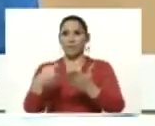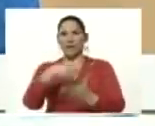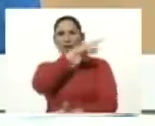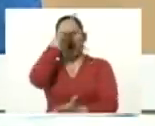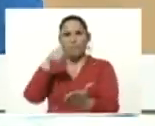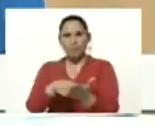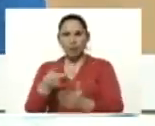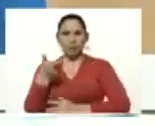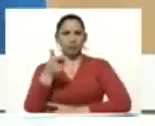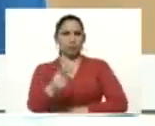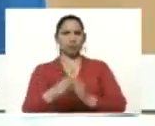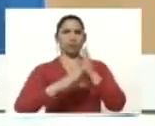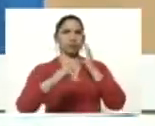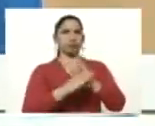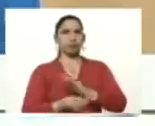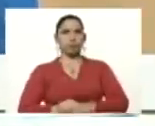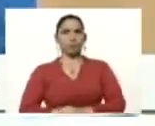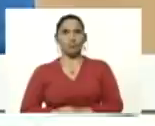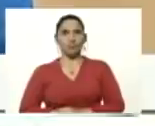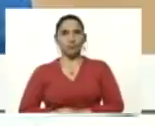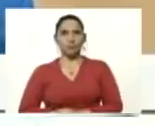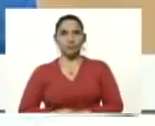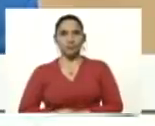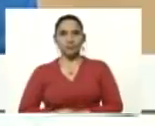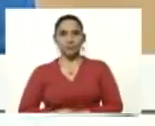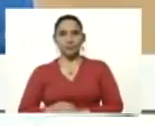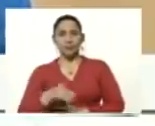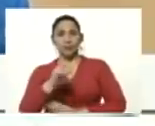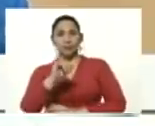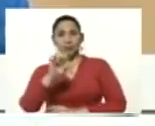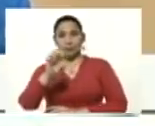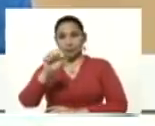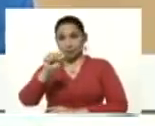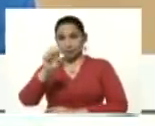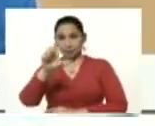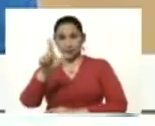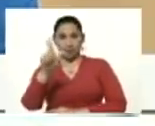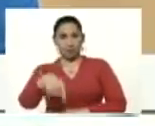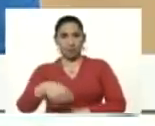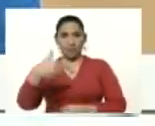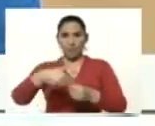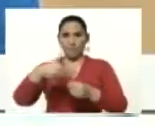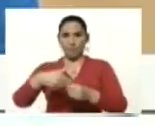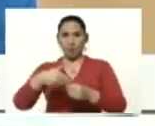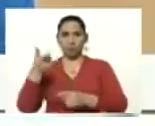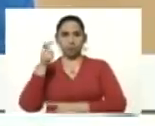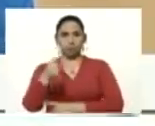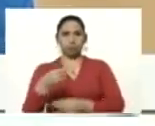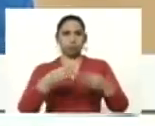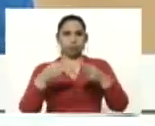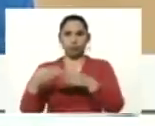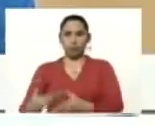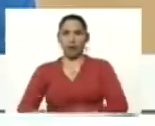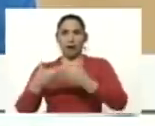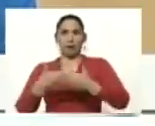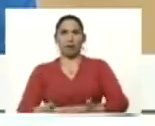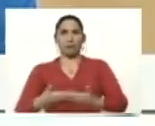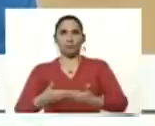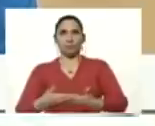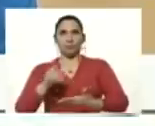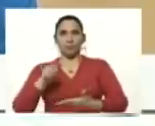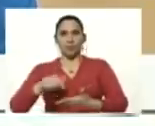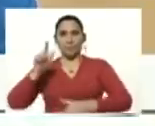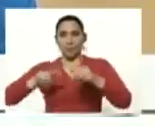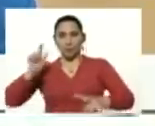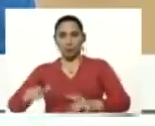completico de gasoil, diésel y de gasolina al transporte público de carga y de